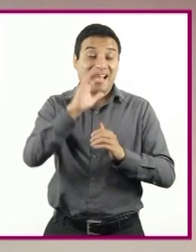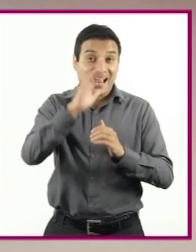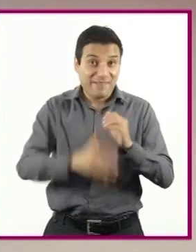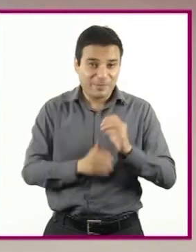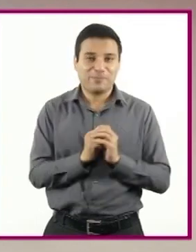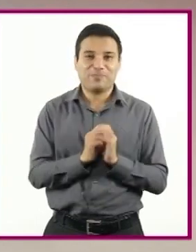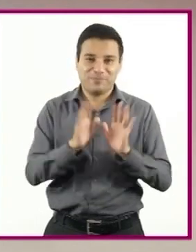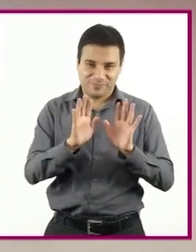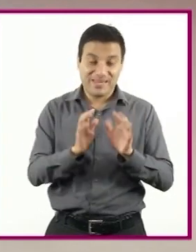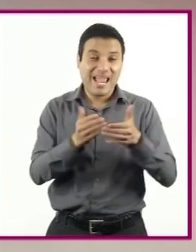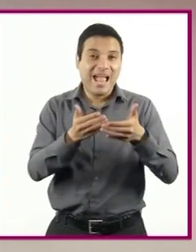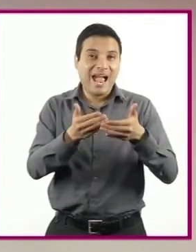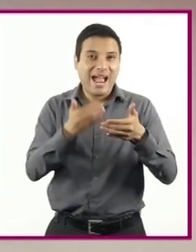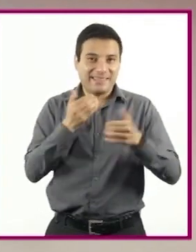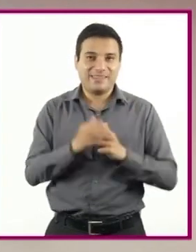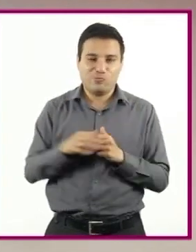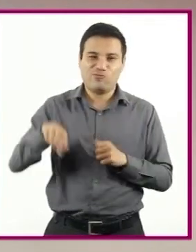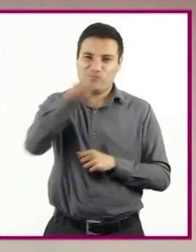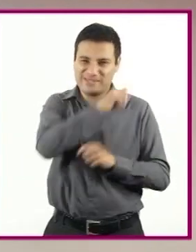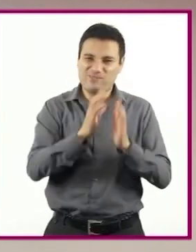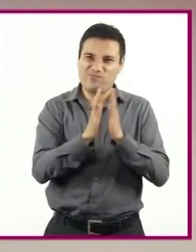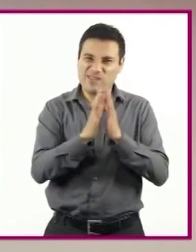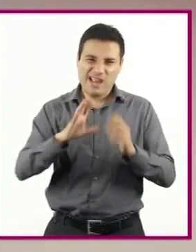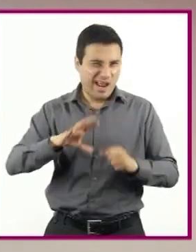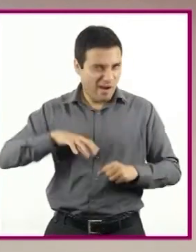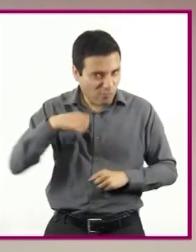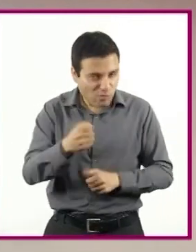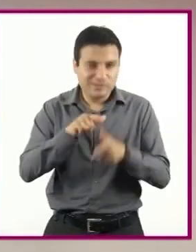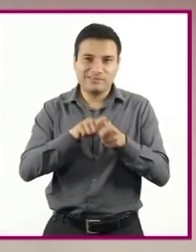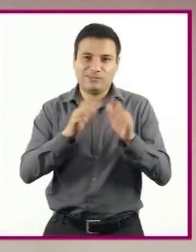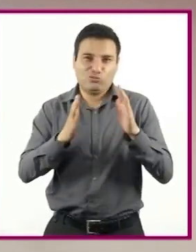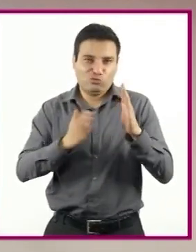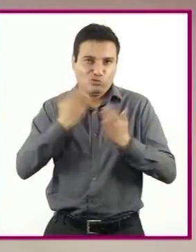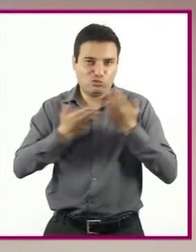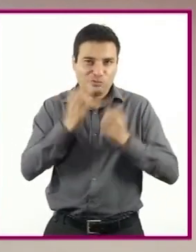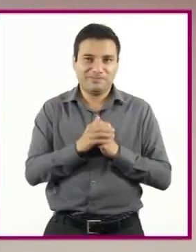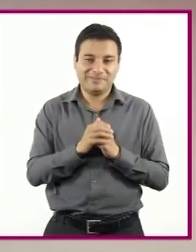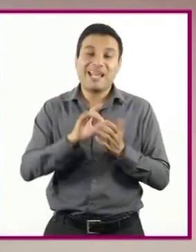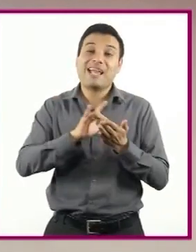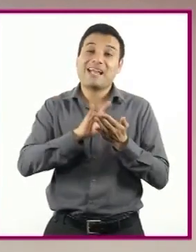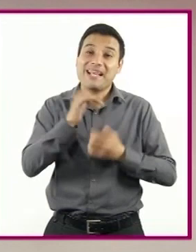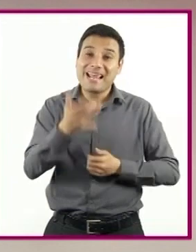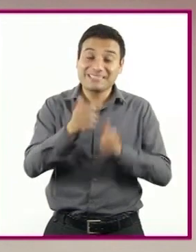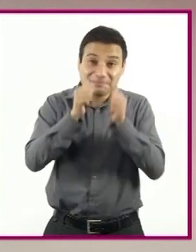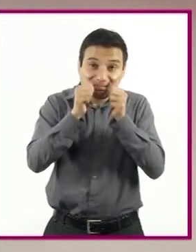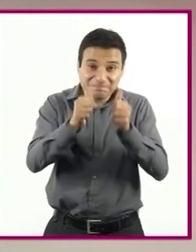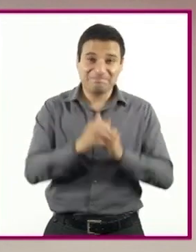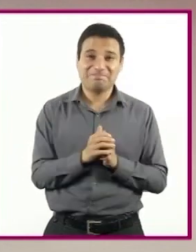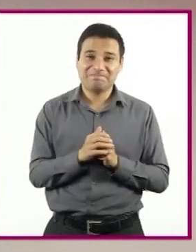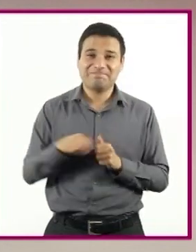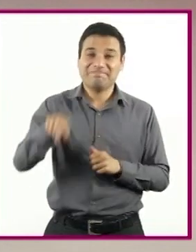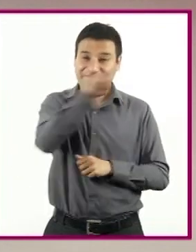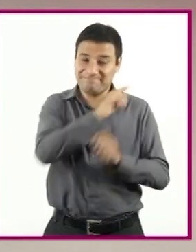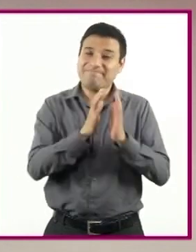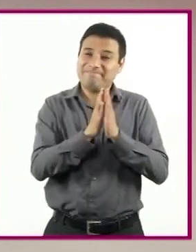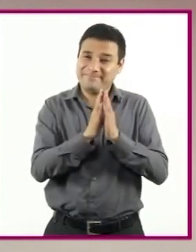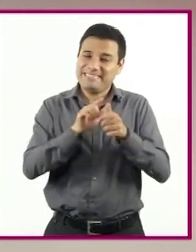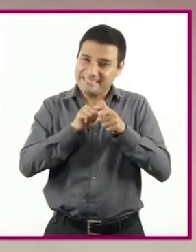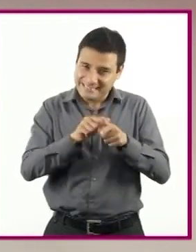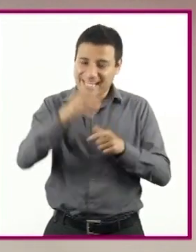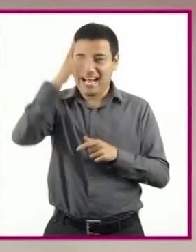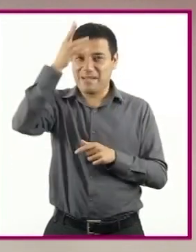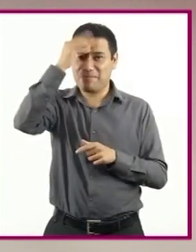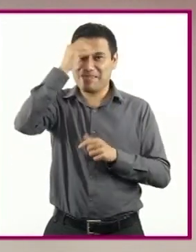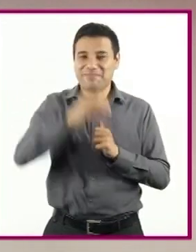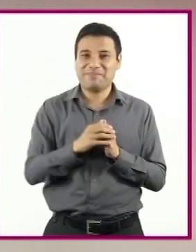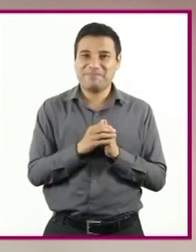Antes de retirarme, les pido que realicen su mayor esfuerzo por seguir aprendiendo. Les agradezco su atención y les invito a que continúen aprendiendo y,